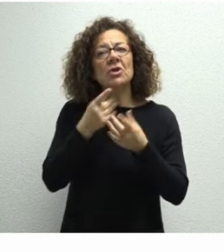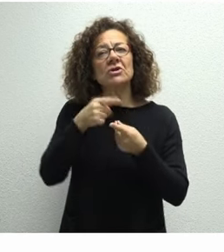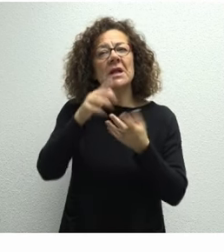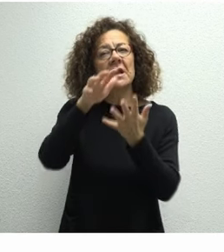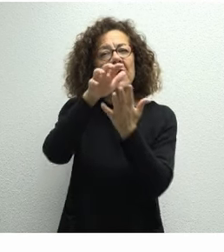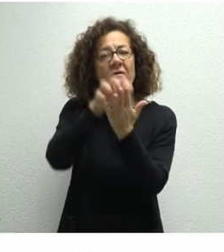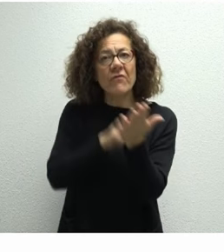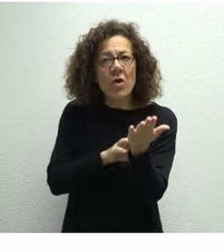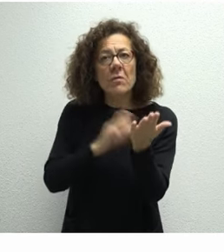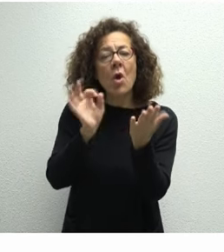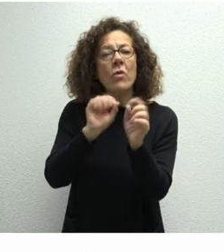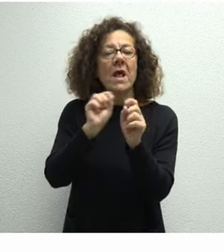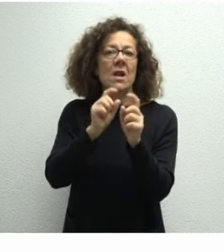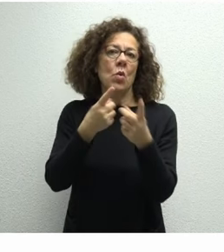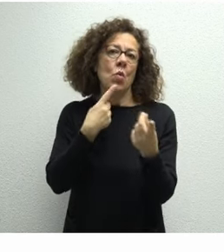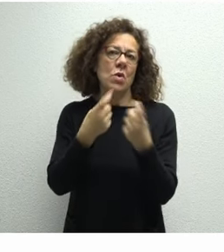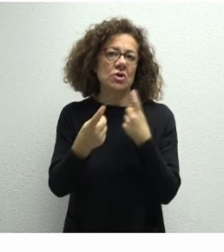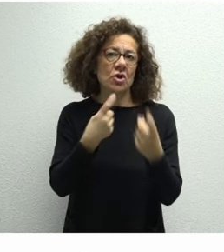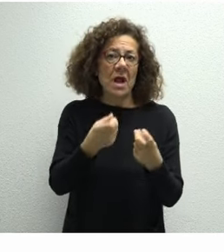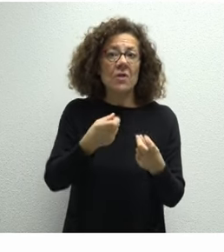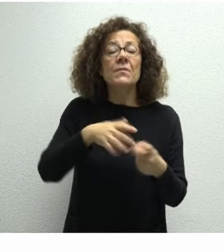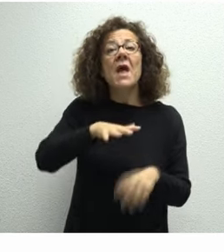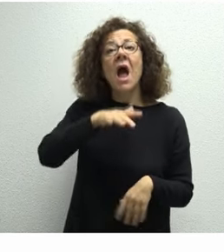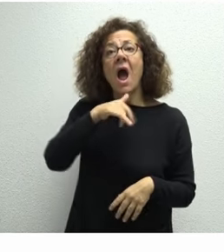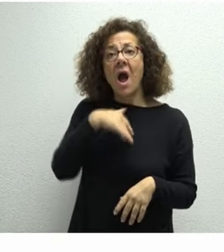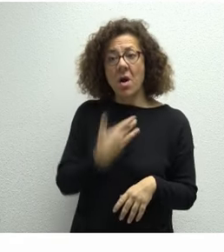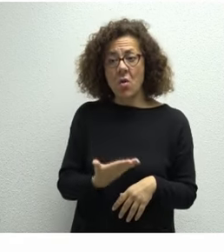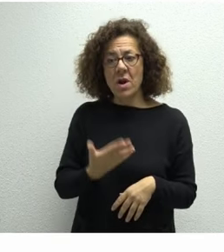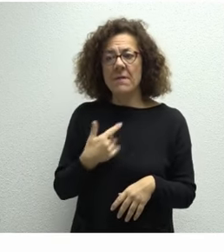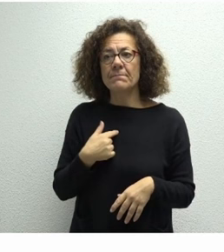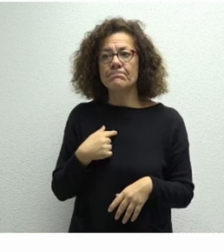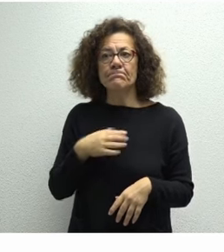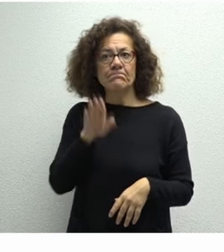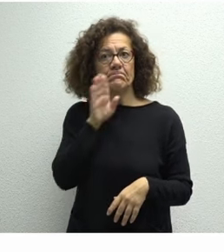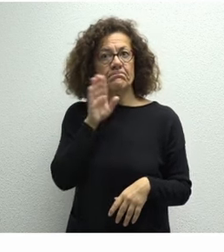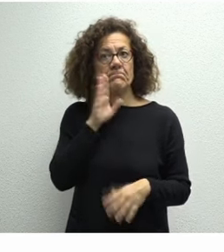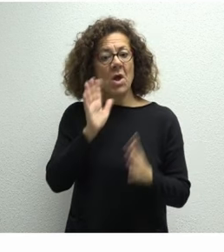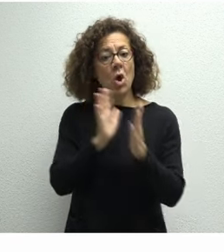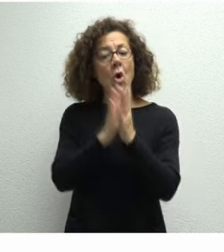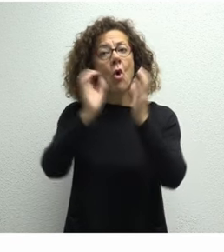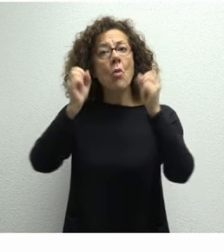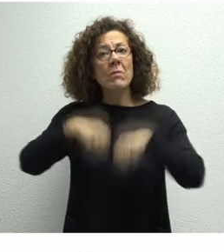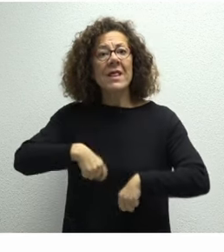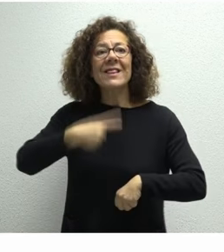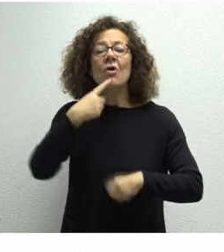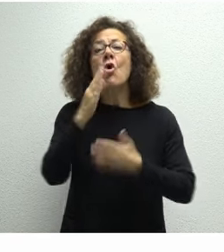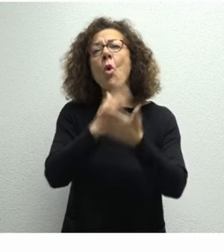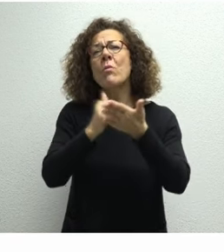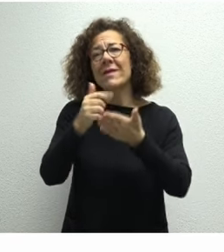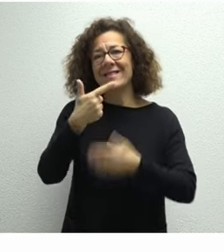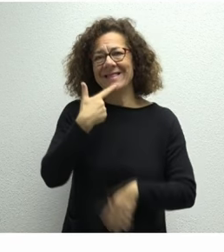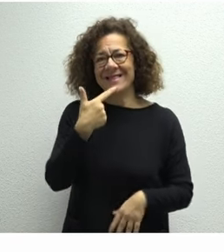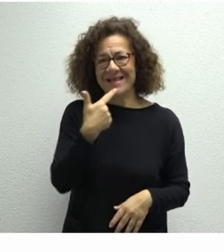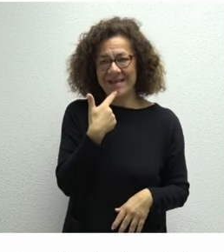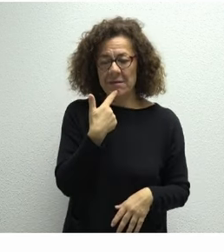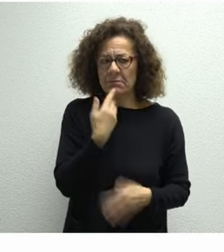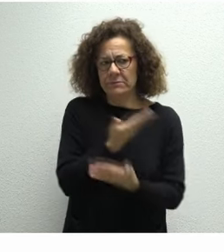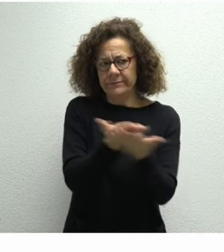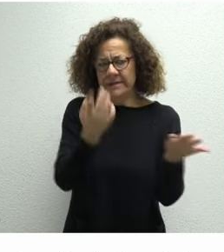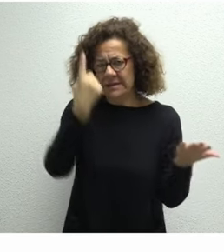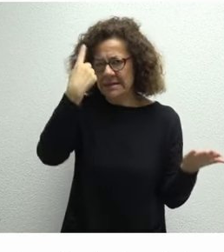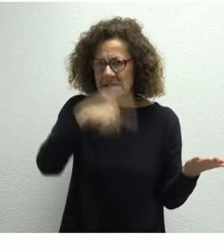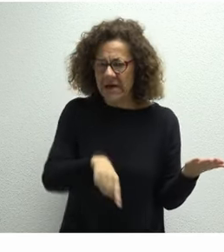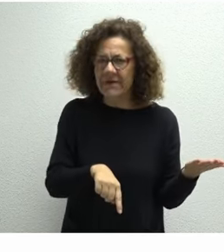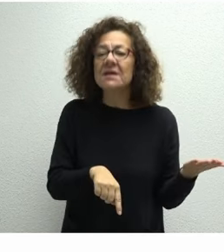o del cuestionario No ya ya la la propia convención nos dice eso qui todo el mundo lo sabe no